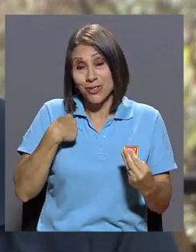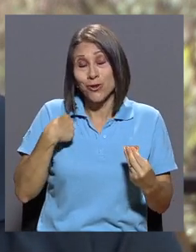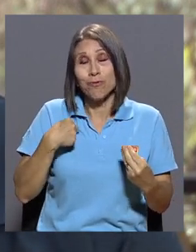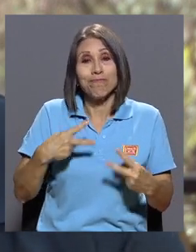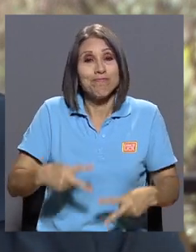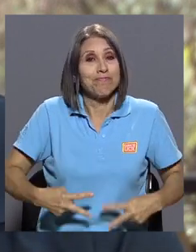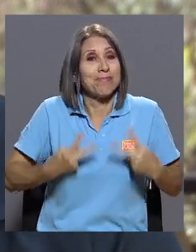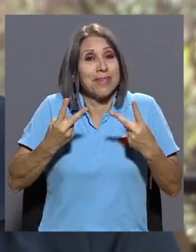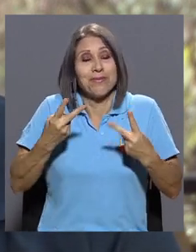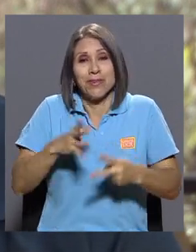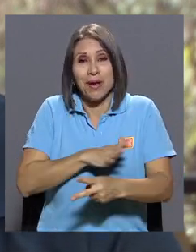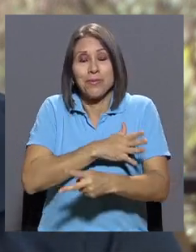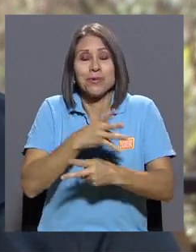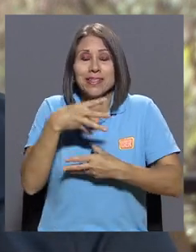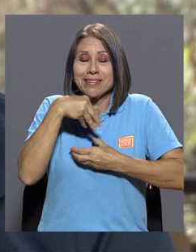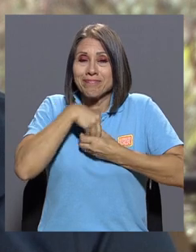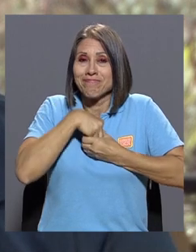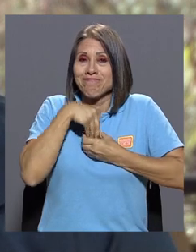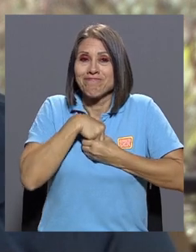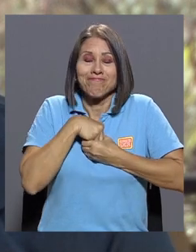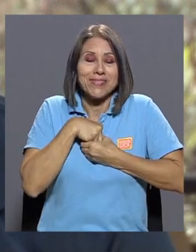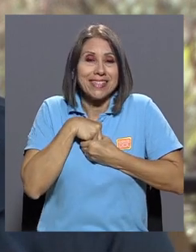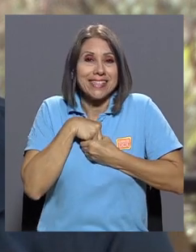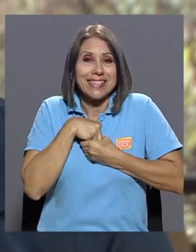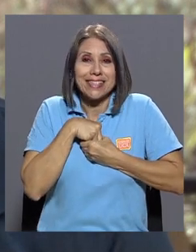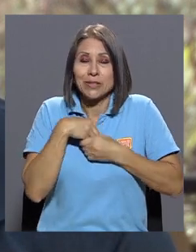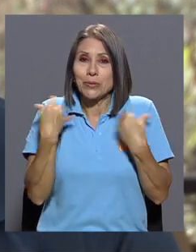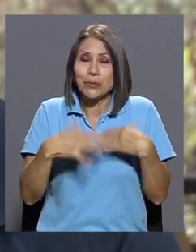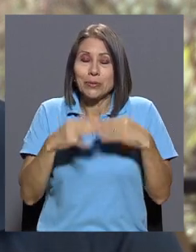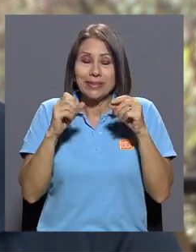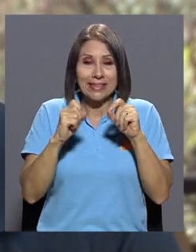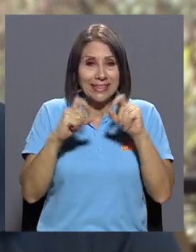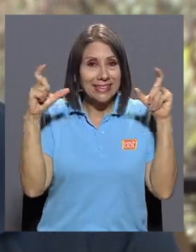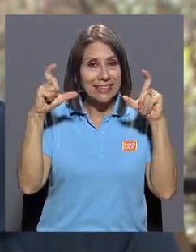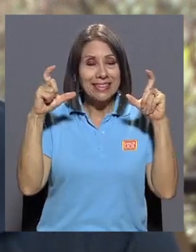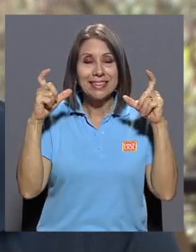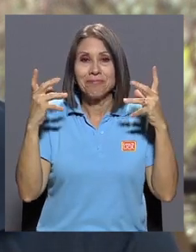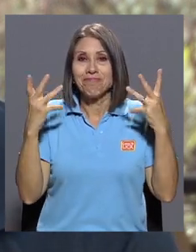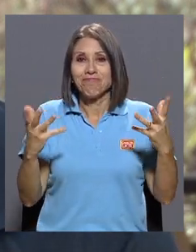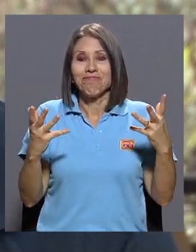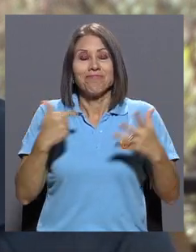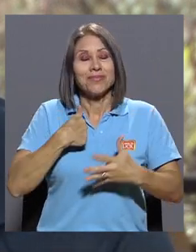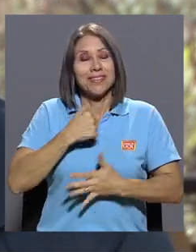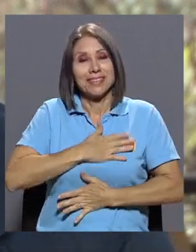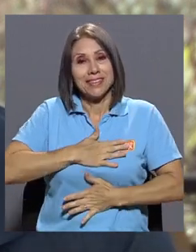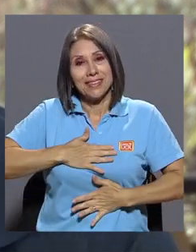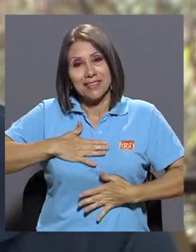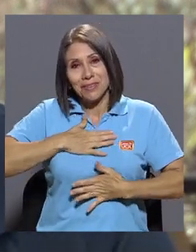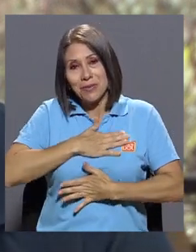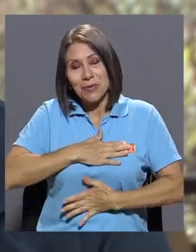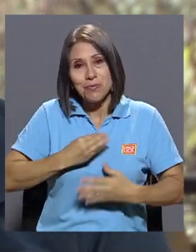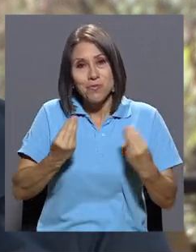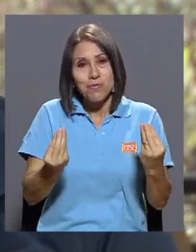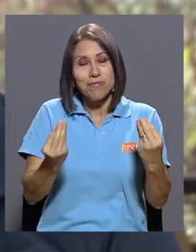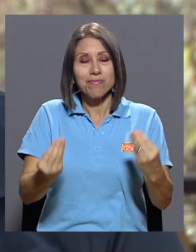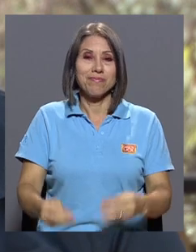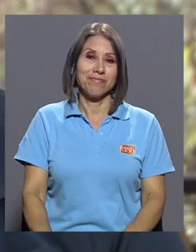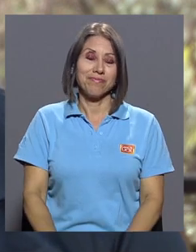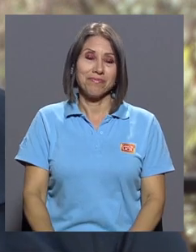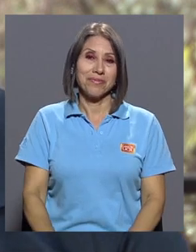Yo vivo la música, como le digo. Es algo impresionante, es algo que lo disfruto